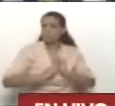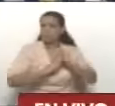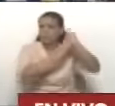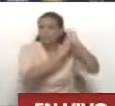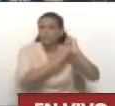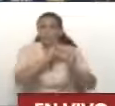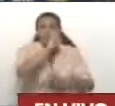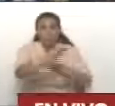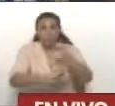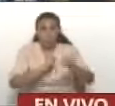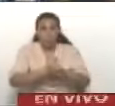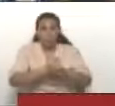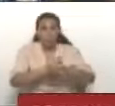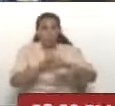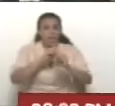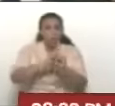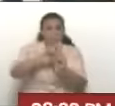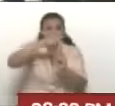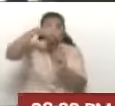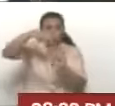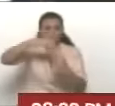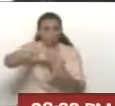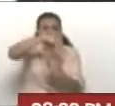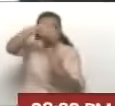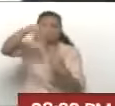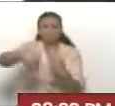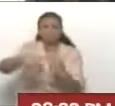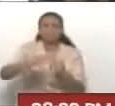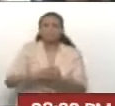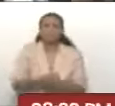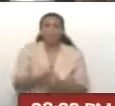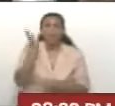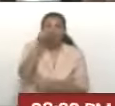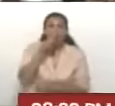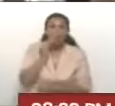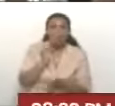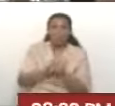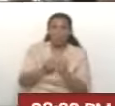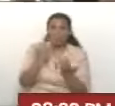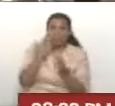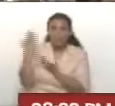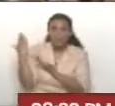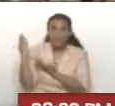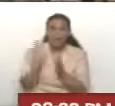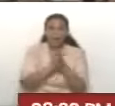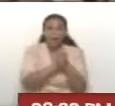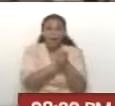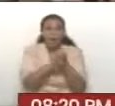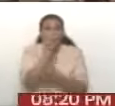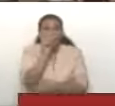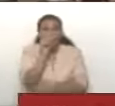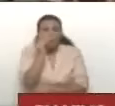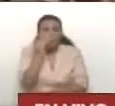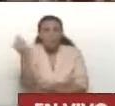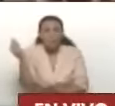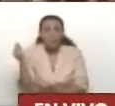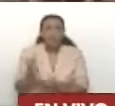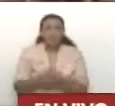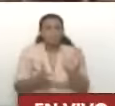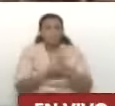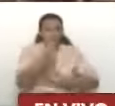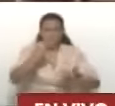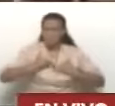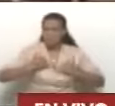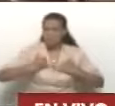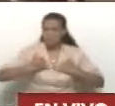en este caso en el podio más alto. Y bueno, aquí también una representación de la joven deportista, un compañero que también, bueno, viene desarrollando